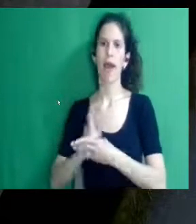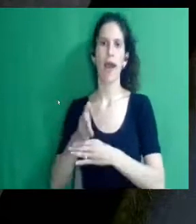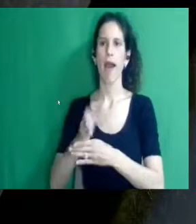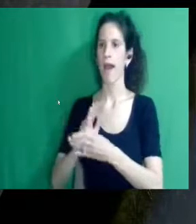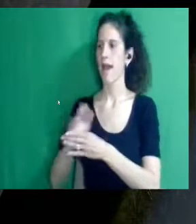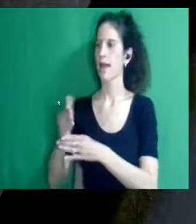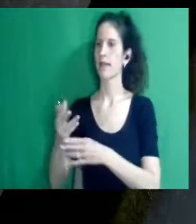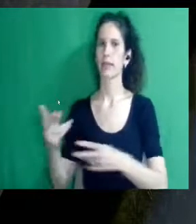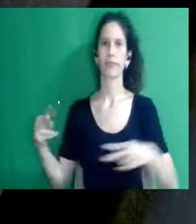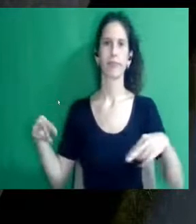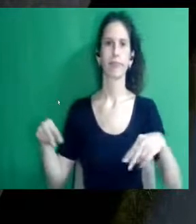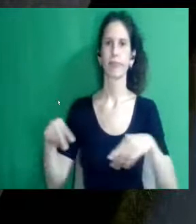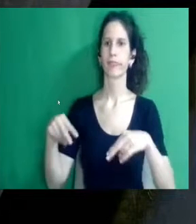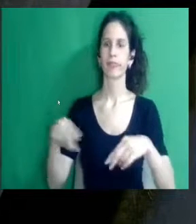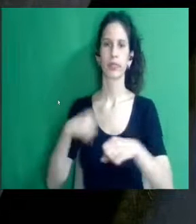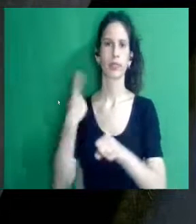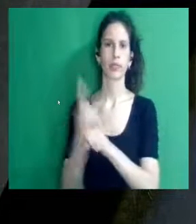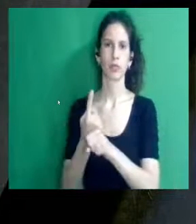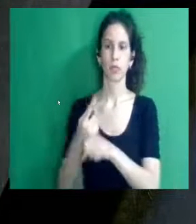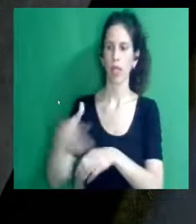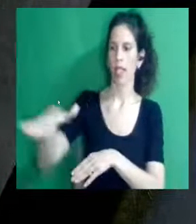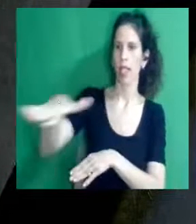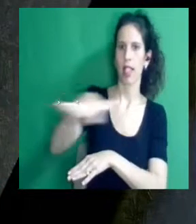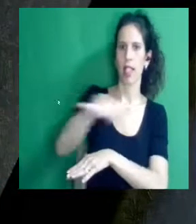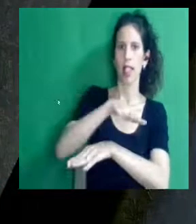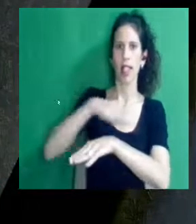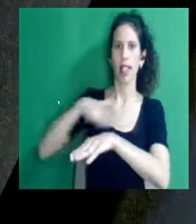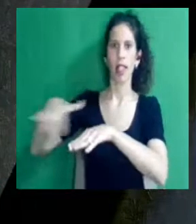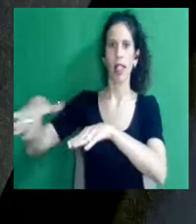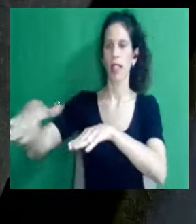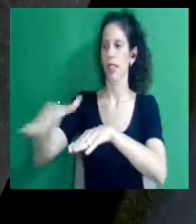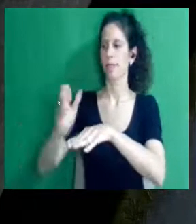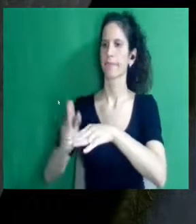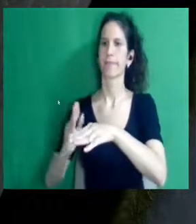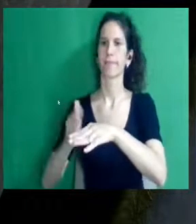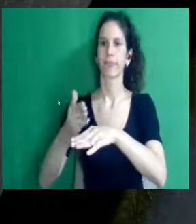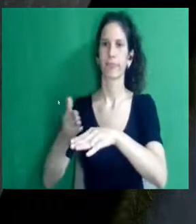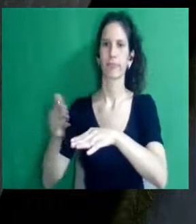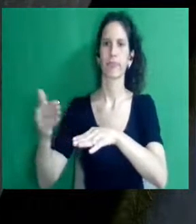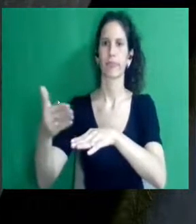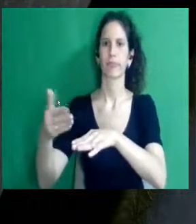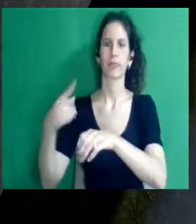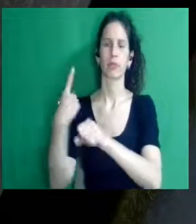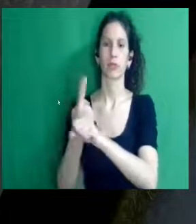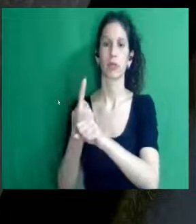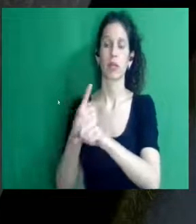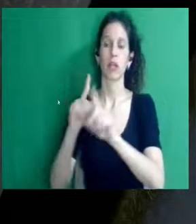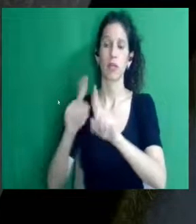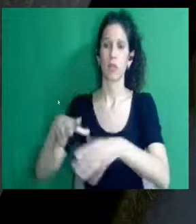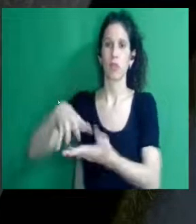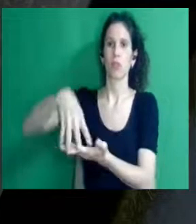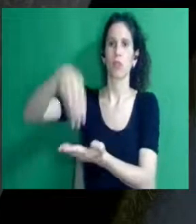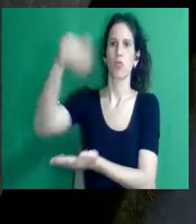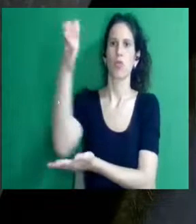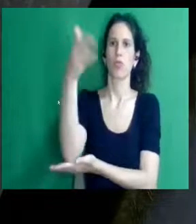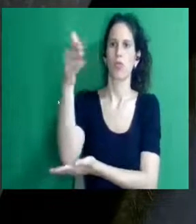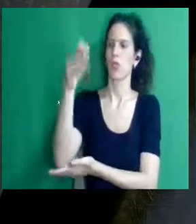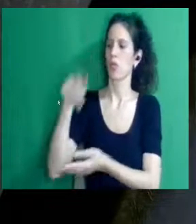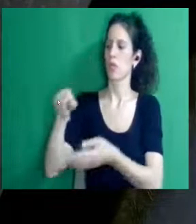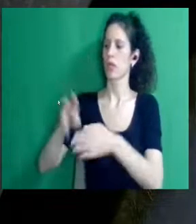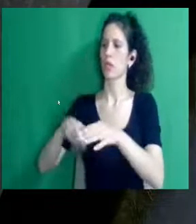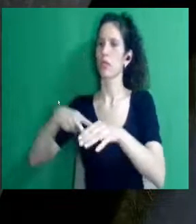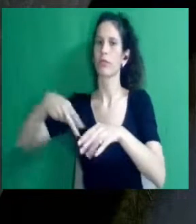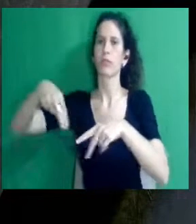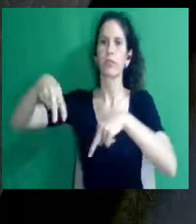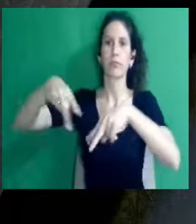monumento. También observamos que ese monumento, la idea es que sea recorrible y no ingresar solo una parte. Entonces,